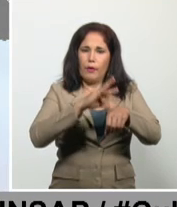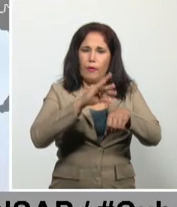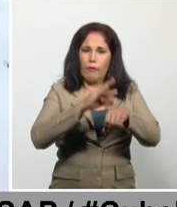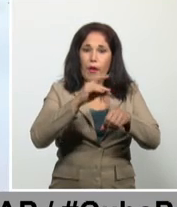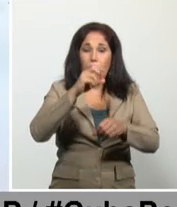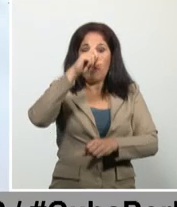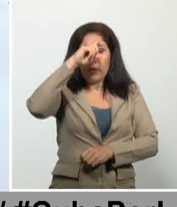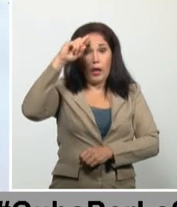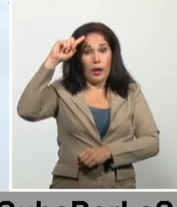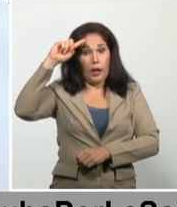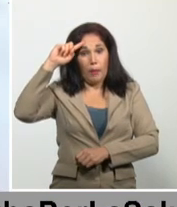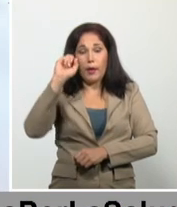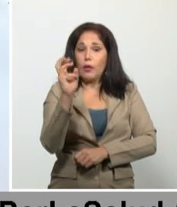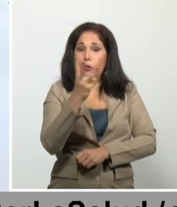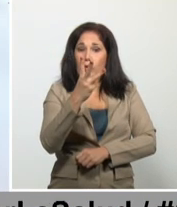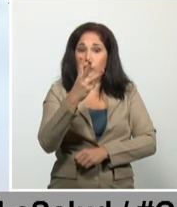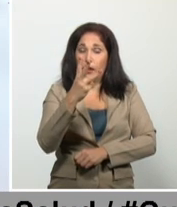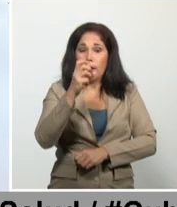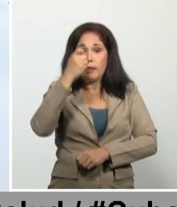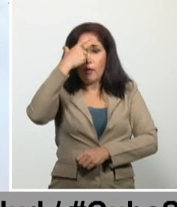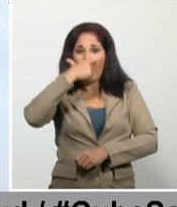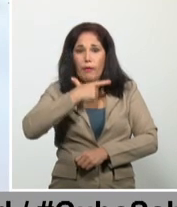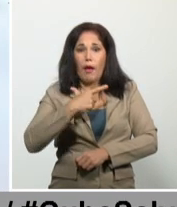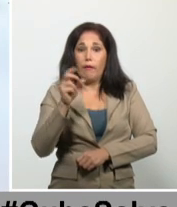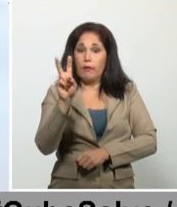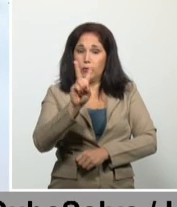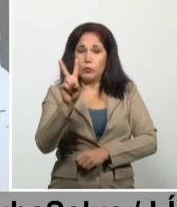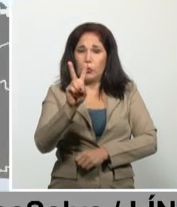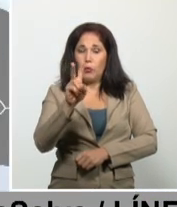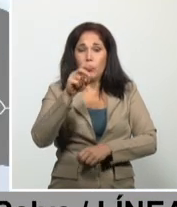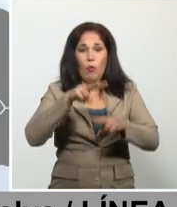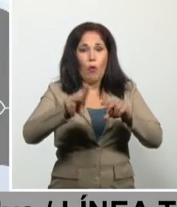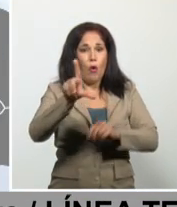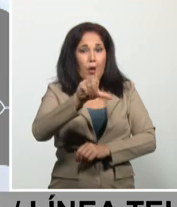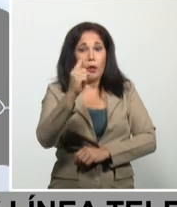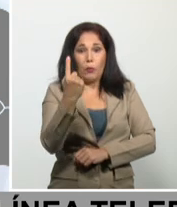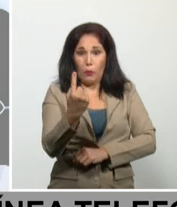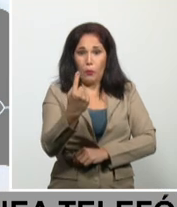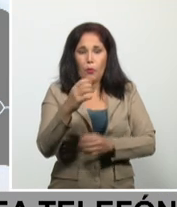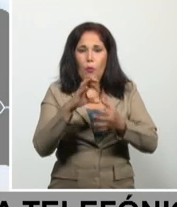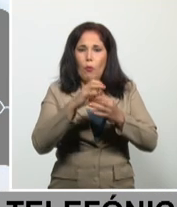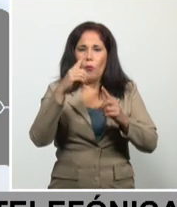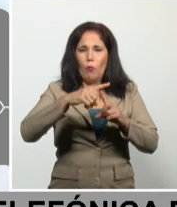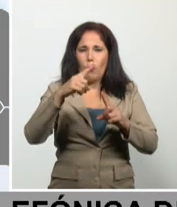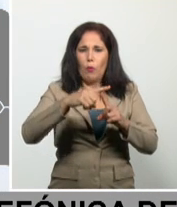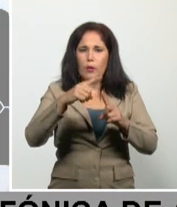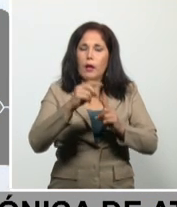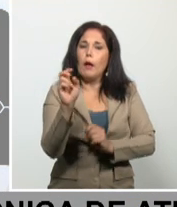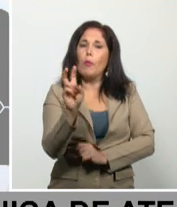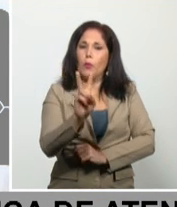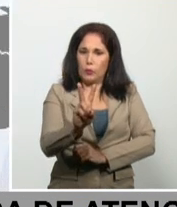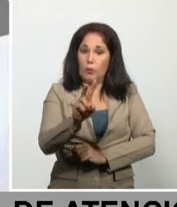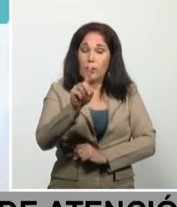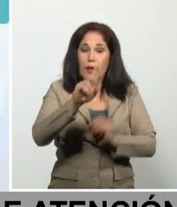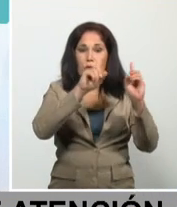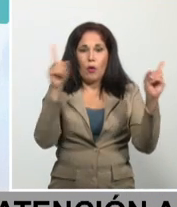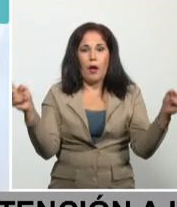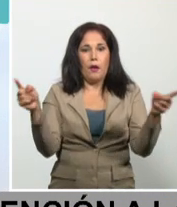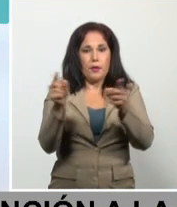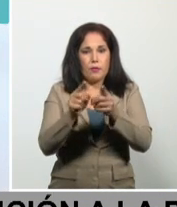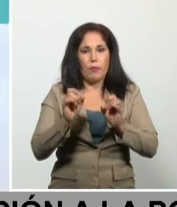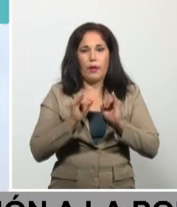Santi Spíritus con 3, Ciego de Ávila con 2, Holguín 1 y Guantánamo 2. Este ha sido el resumen